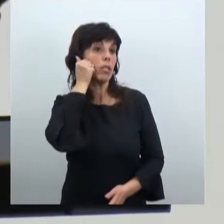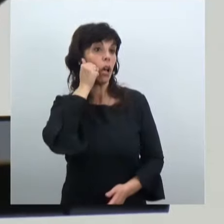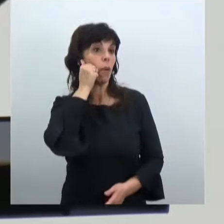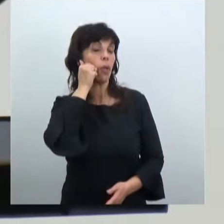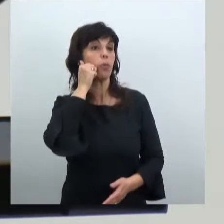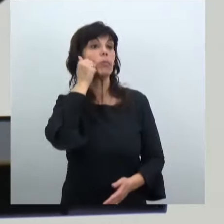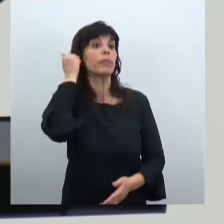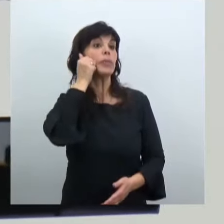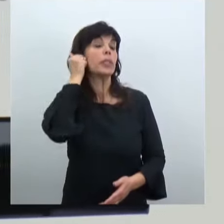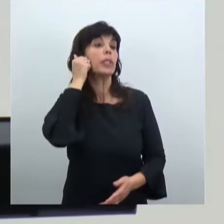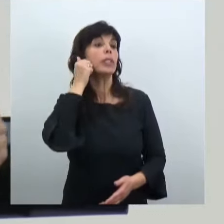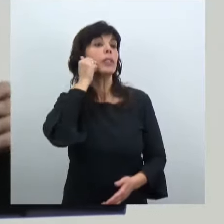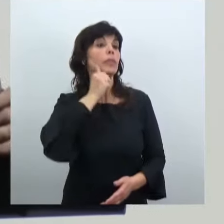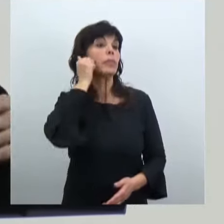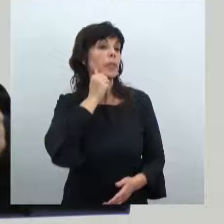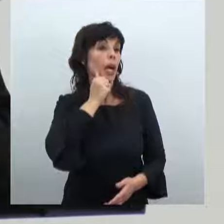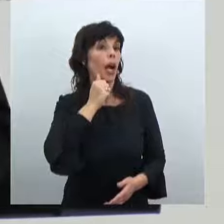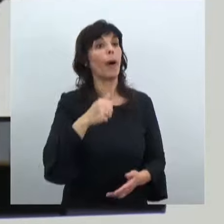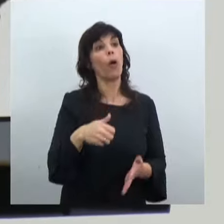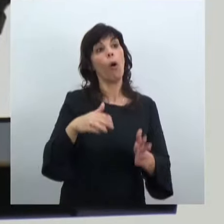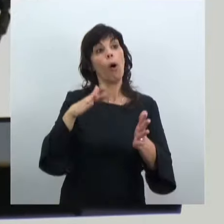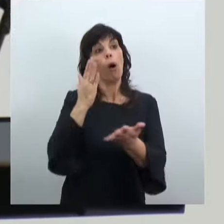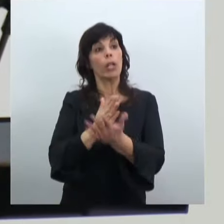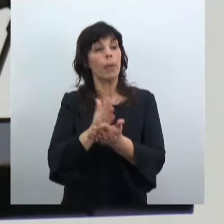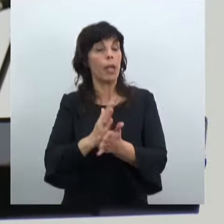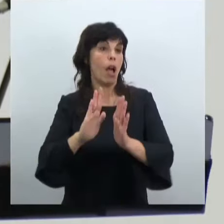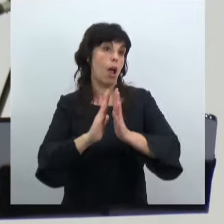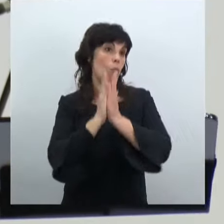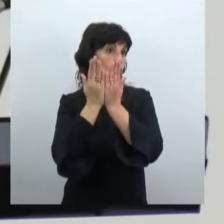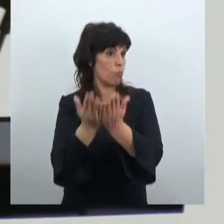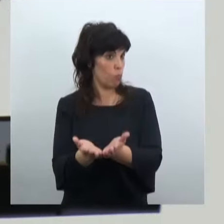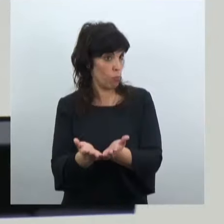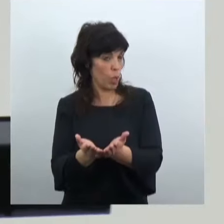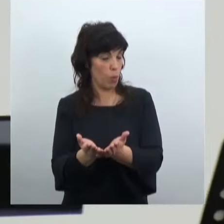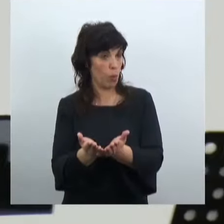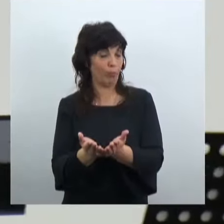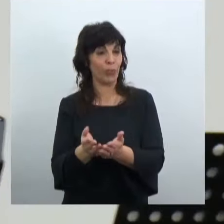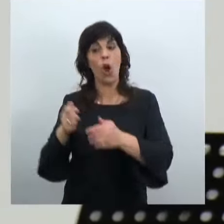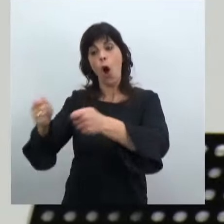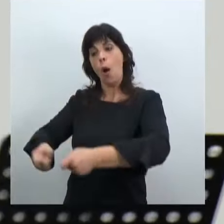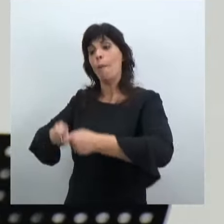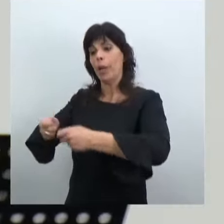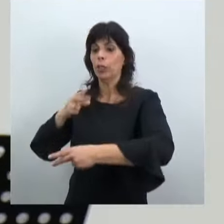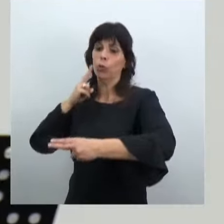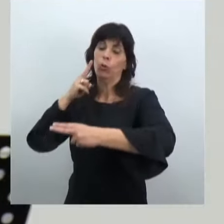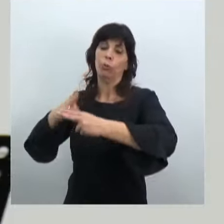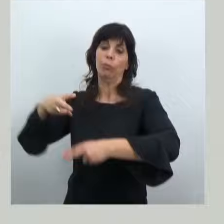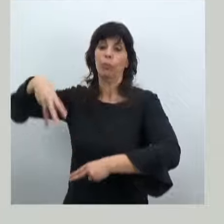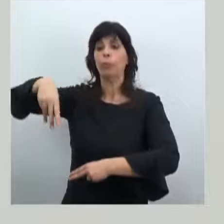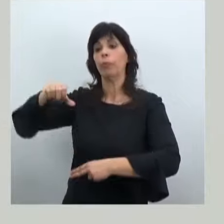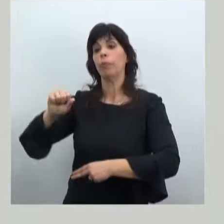de la mañana el seminario La Casa del Alfarero. Estará con nosotros Marcos Vidal a las